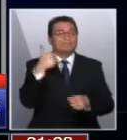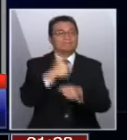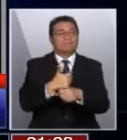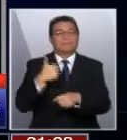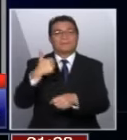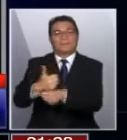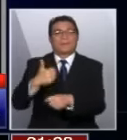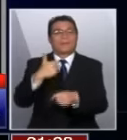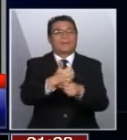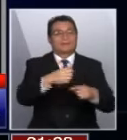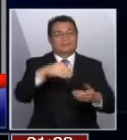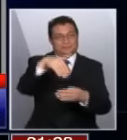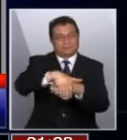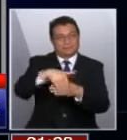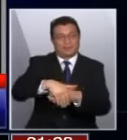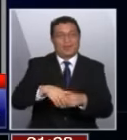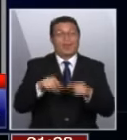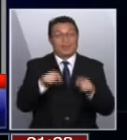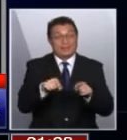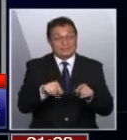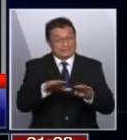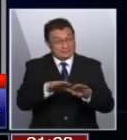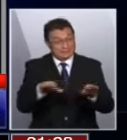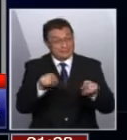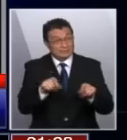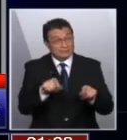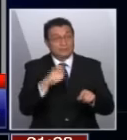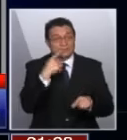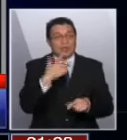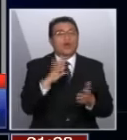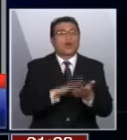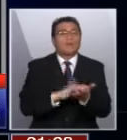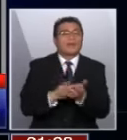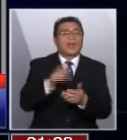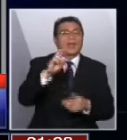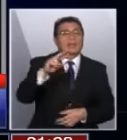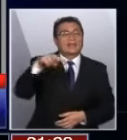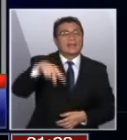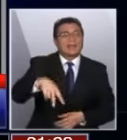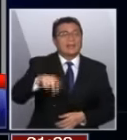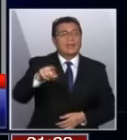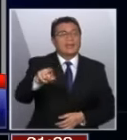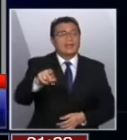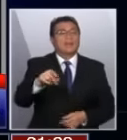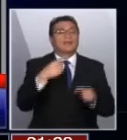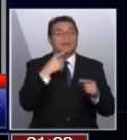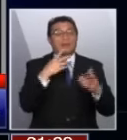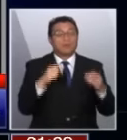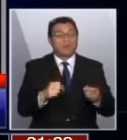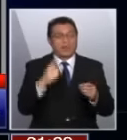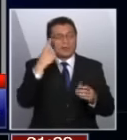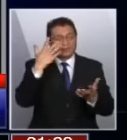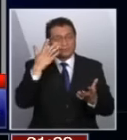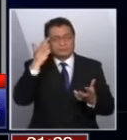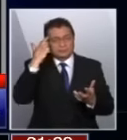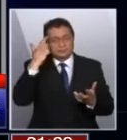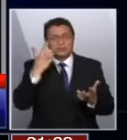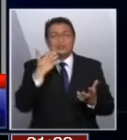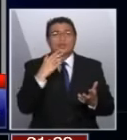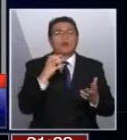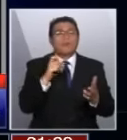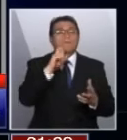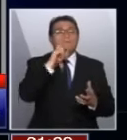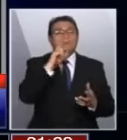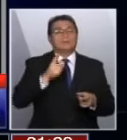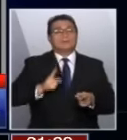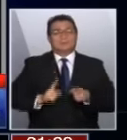elección eh ese ese escenario y dependiendo de cómo le vaya rn puede determinar también eh el carácter de quién deba a ser el